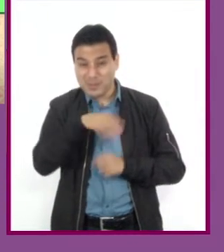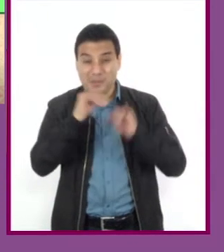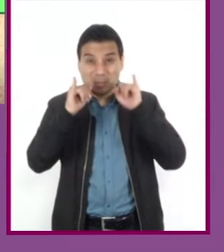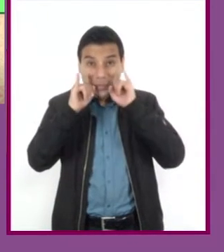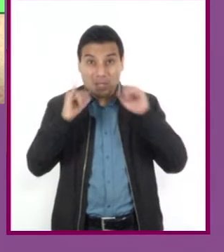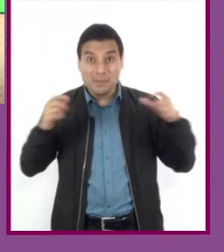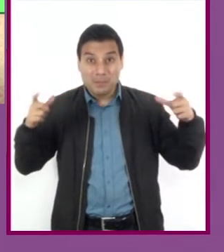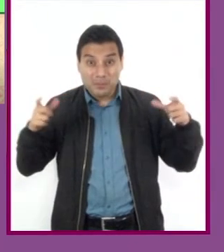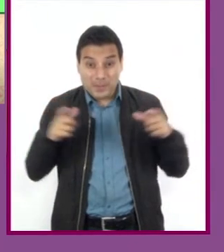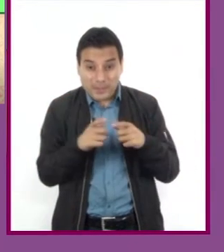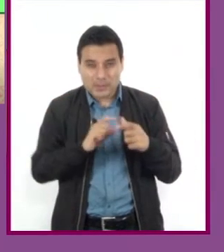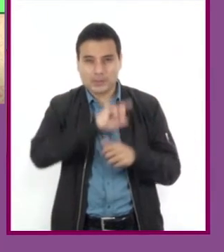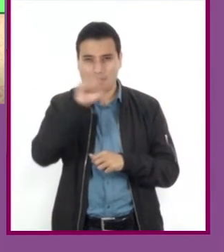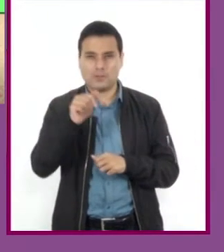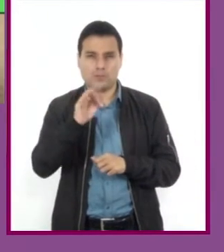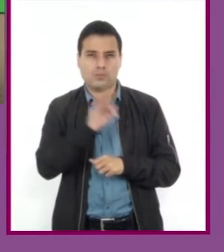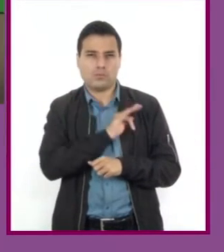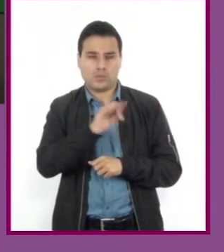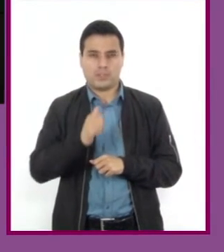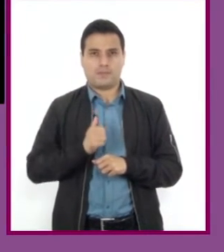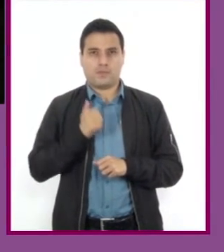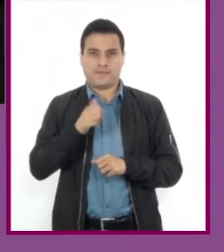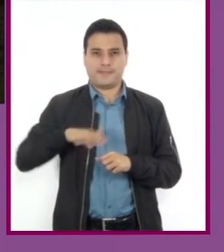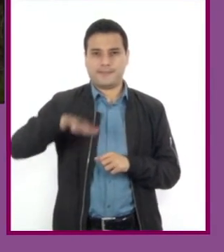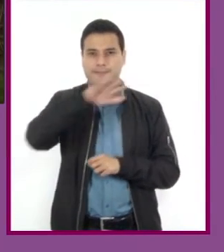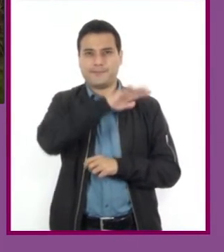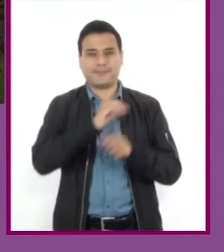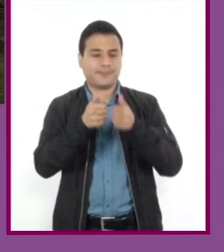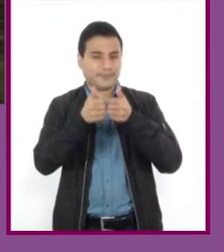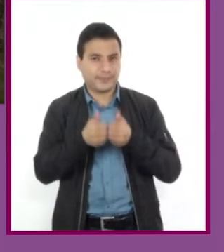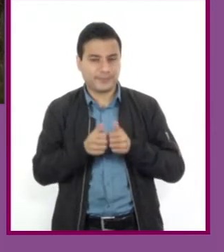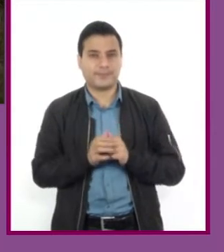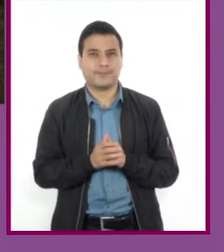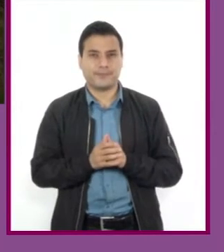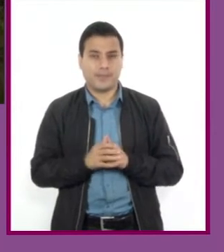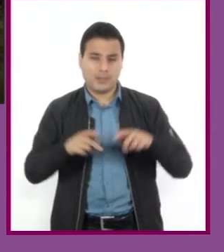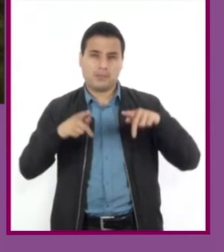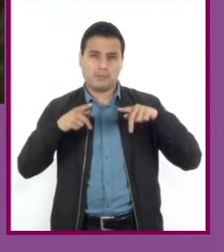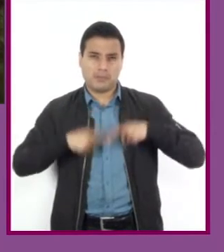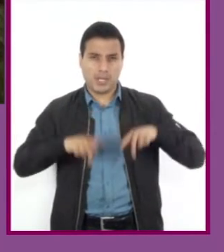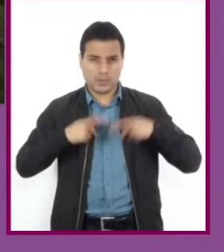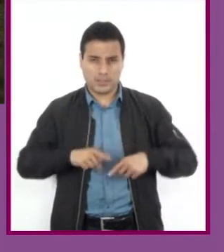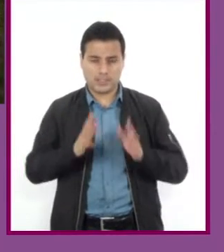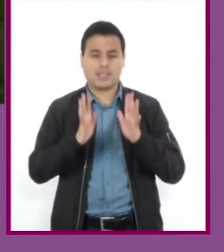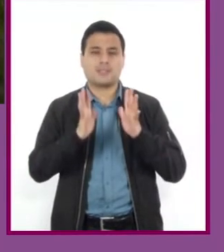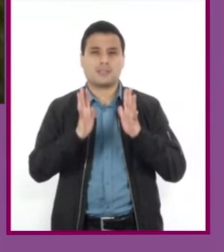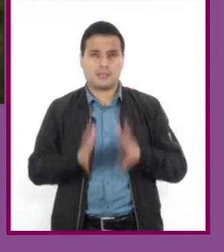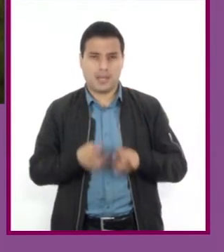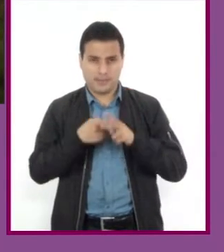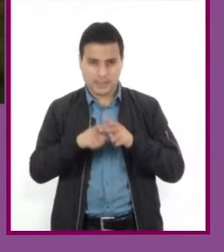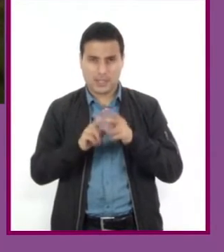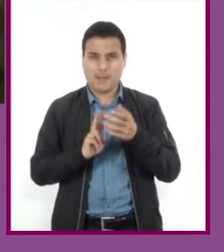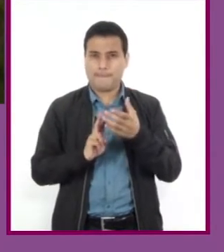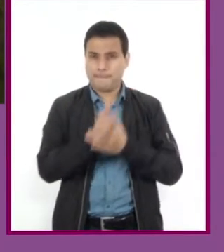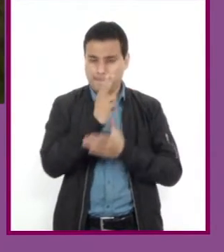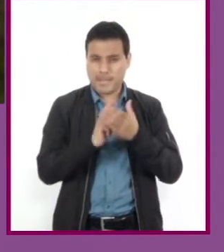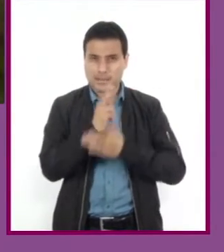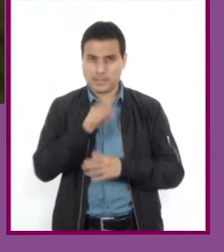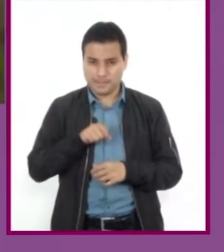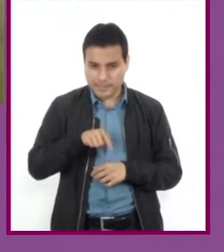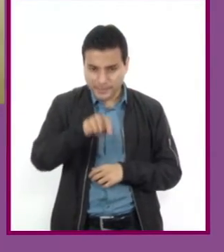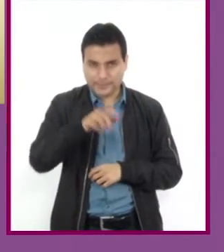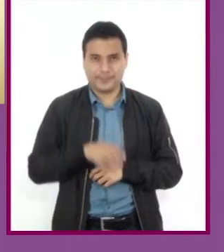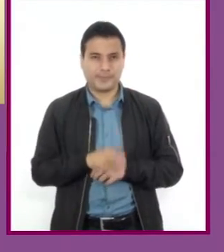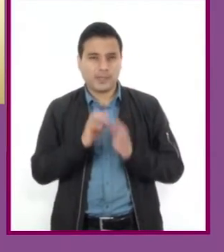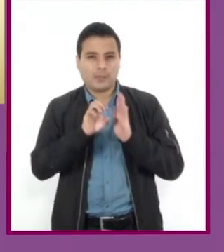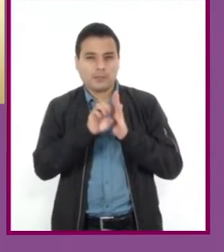nuevas formas de aprovechamiento del entorno. Surgieron los primeros intentos de domesticación de las plantas, como la calabaza,